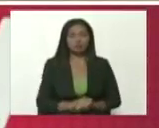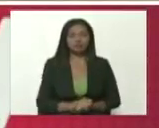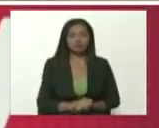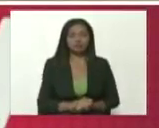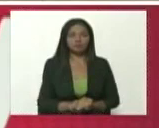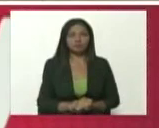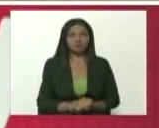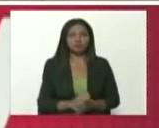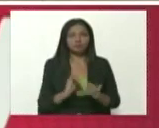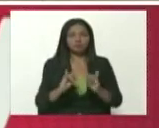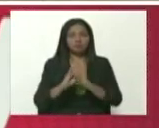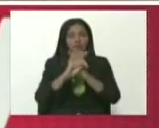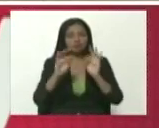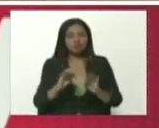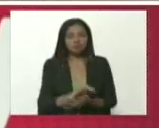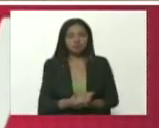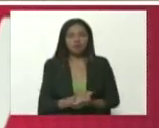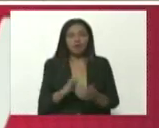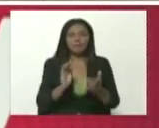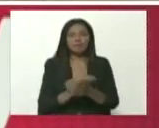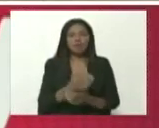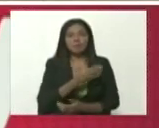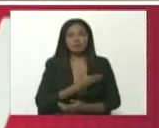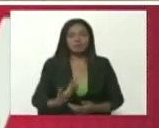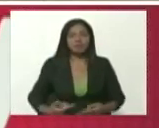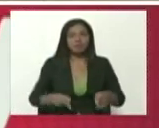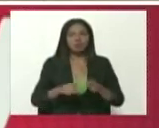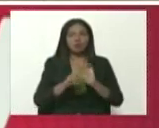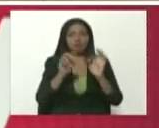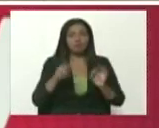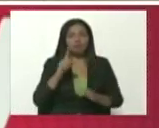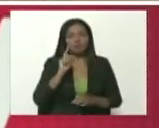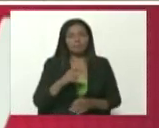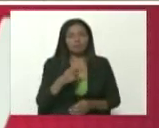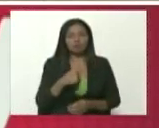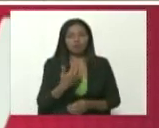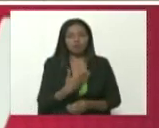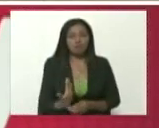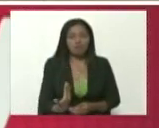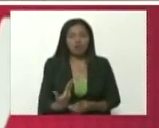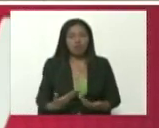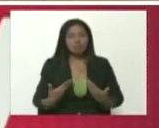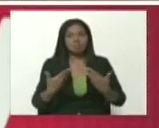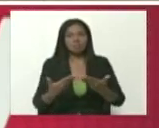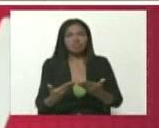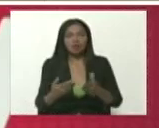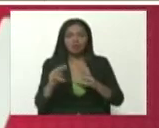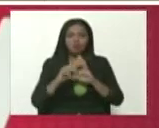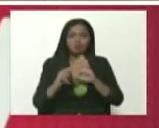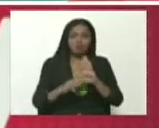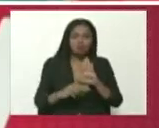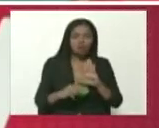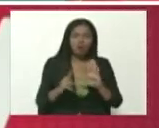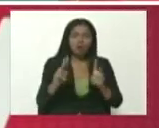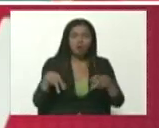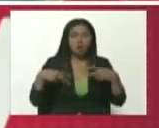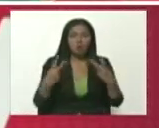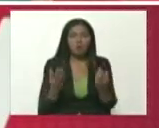traidores nunca. Sí, señor, camarada presidente. Camarada presidente, gracias a este RAS, a esta nueva